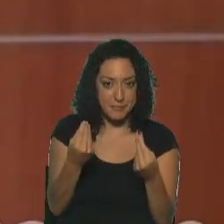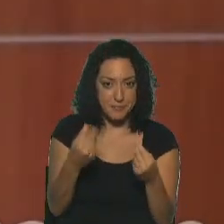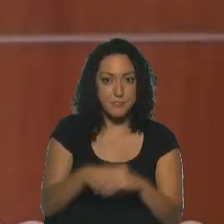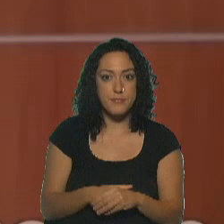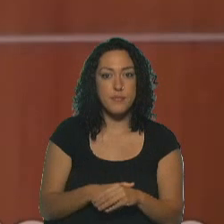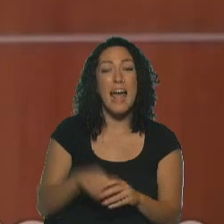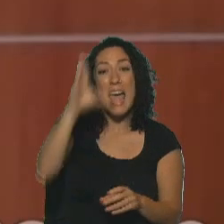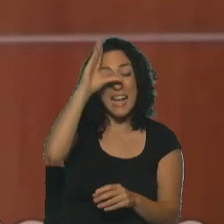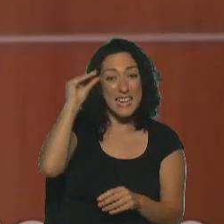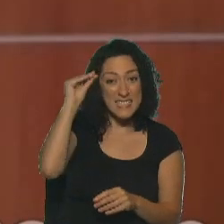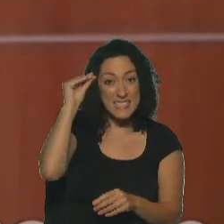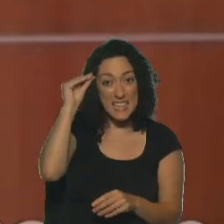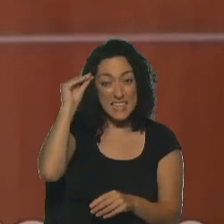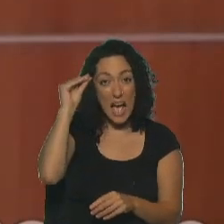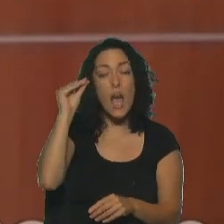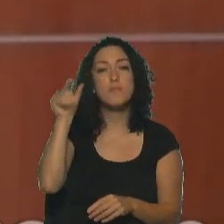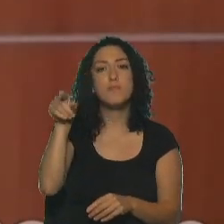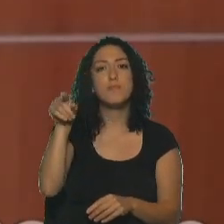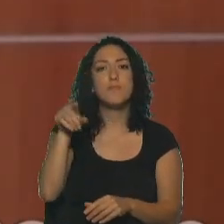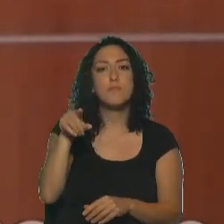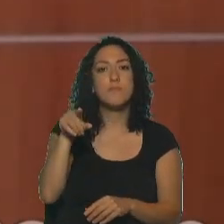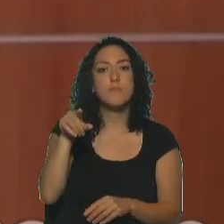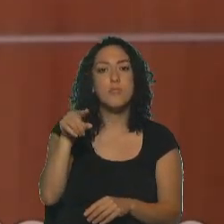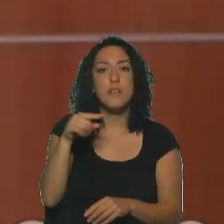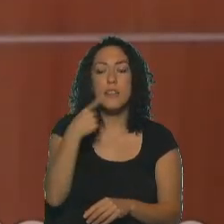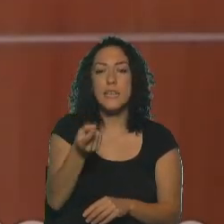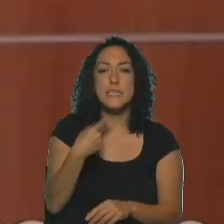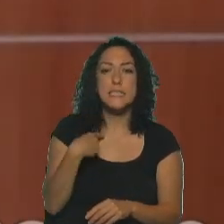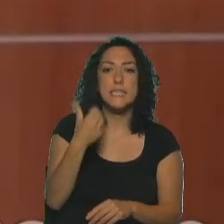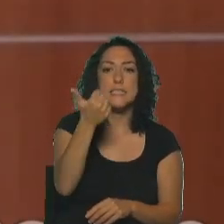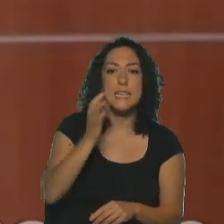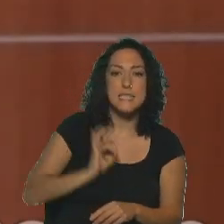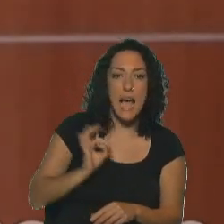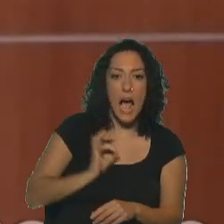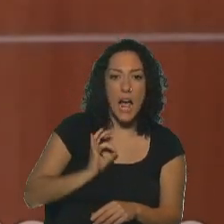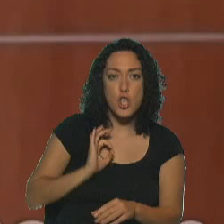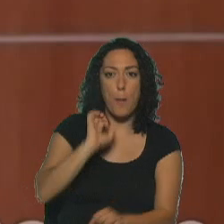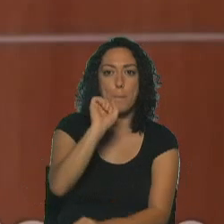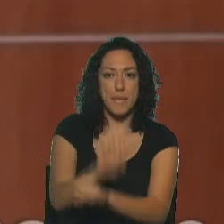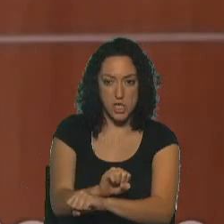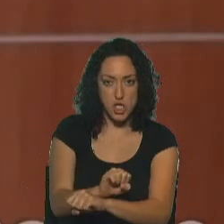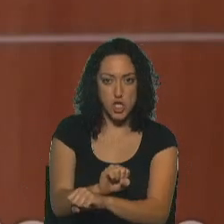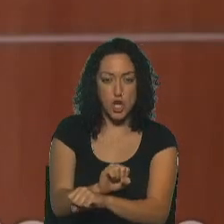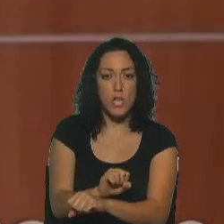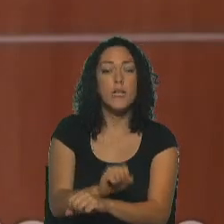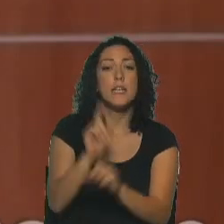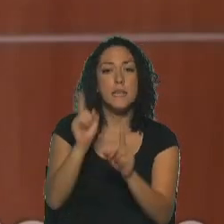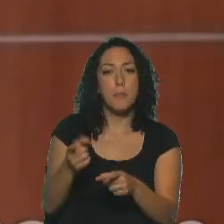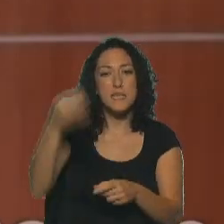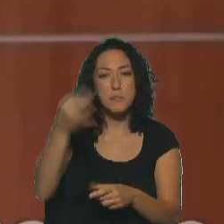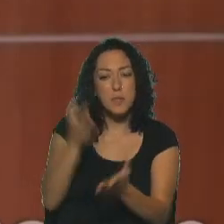Condenar a Cristina Elizabeth Fernández de Kirchner a la pena de 6 años de prisión, inhabilitación